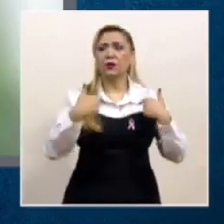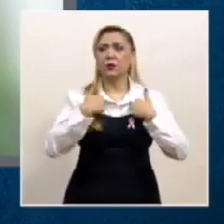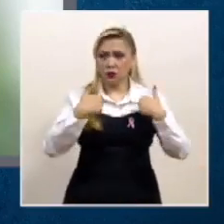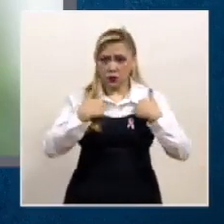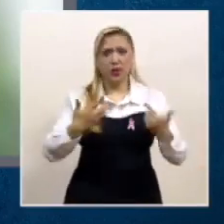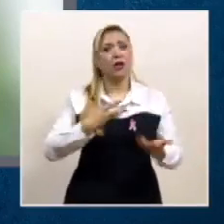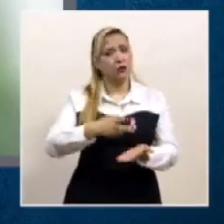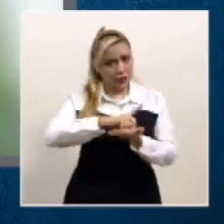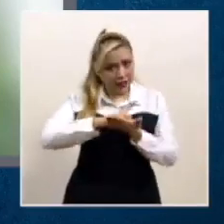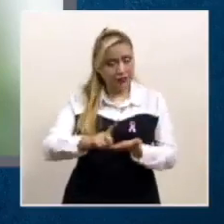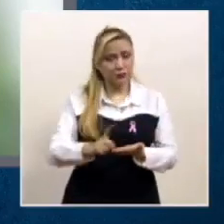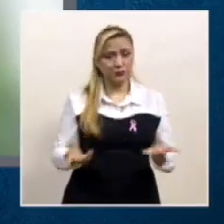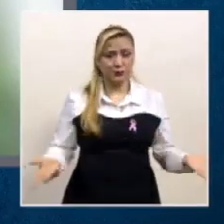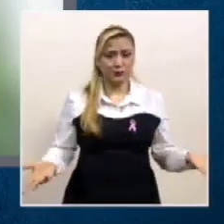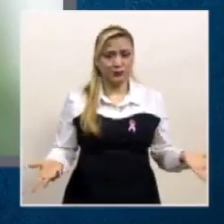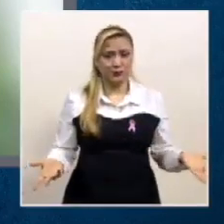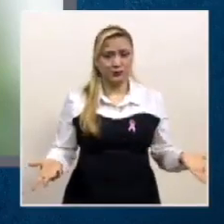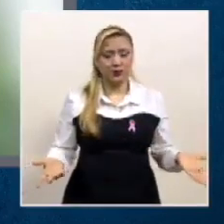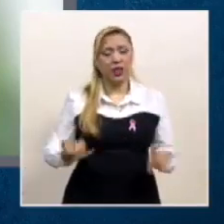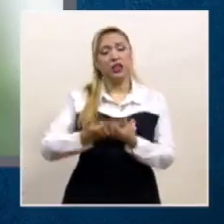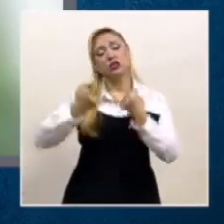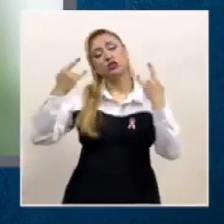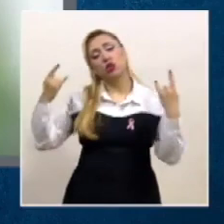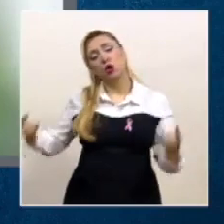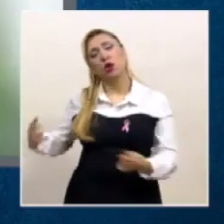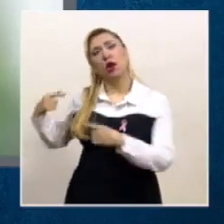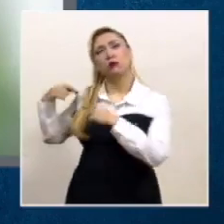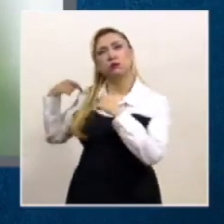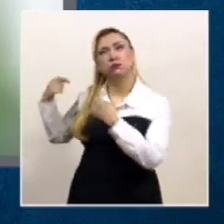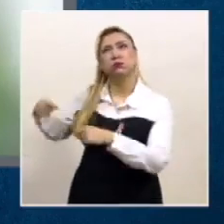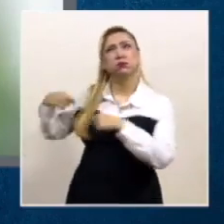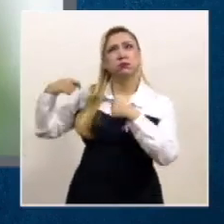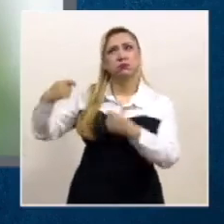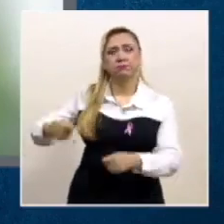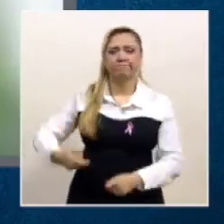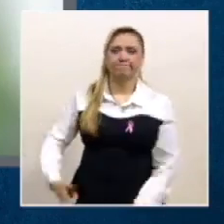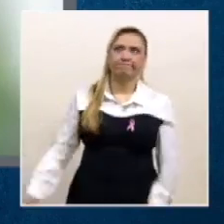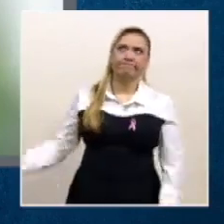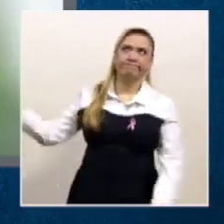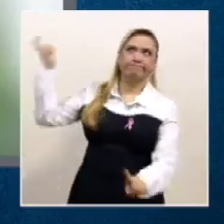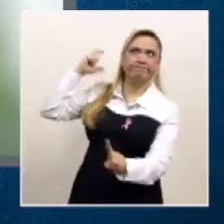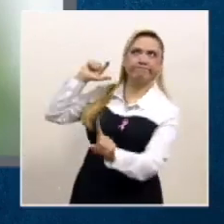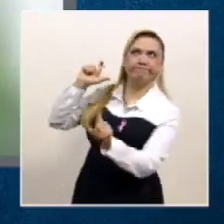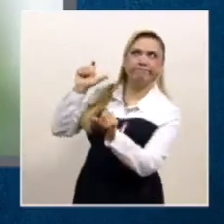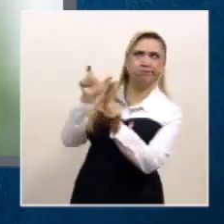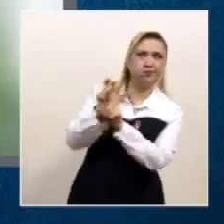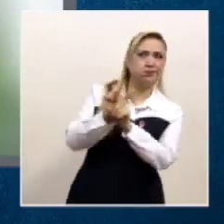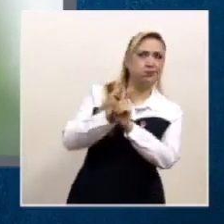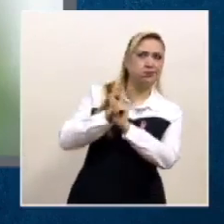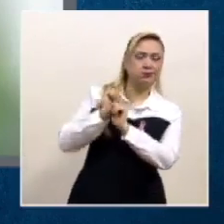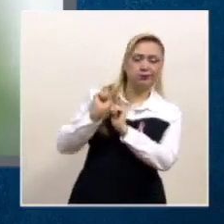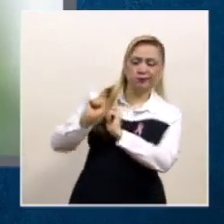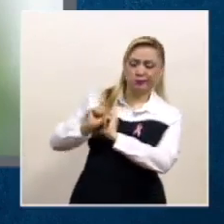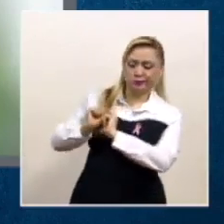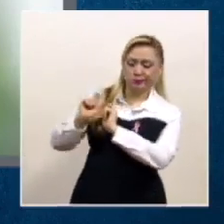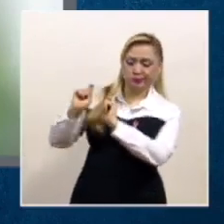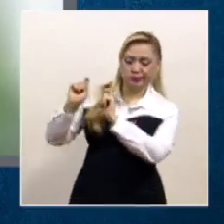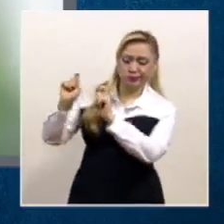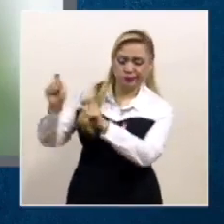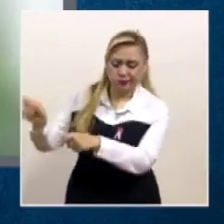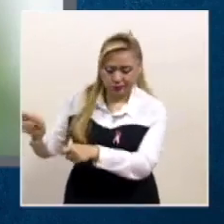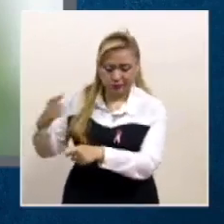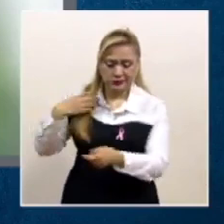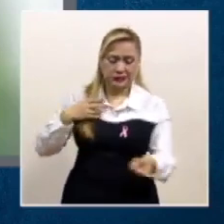de derecho. Y que históricamente con esta figura de la interdicción, pues se nos cuestionaba nuestra capacidad de